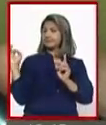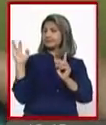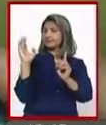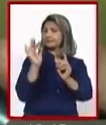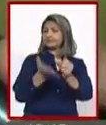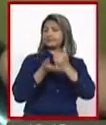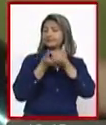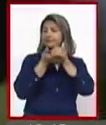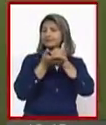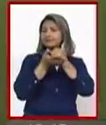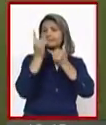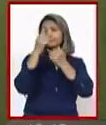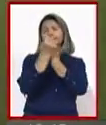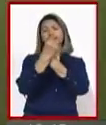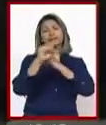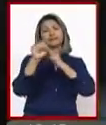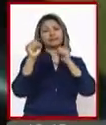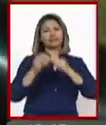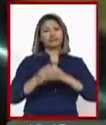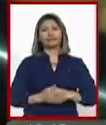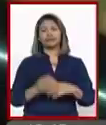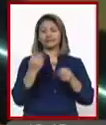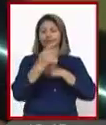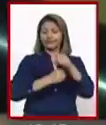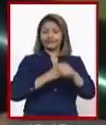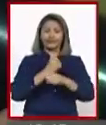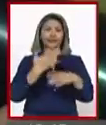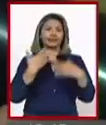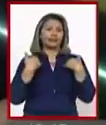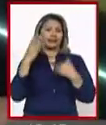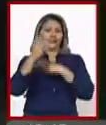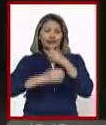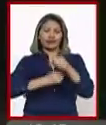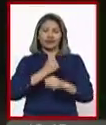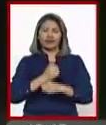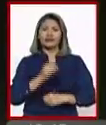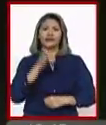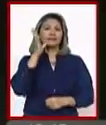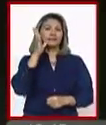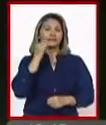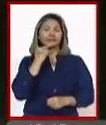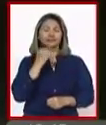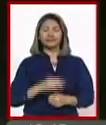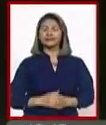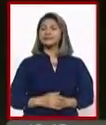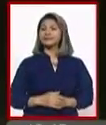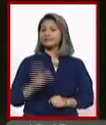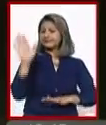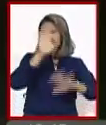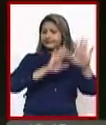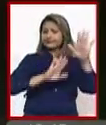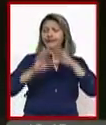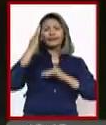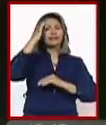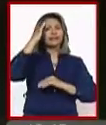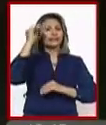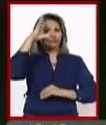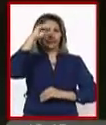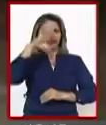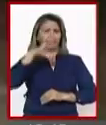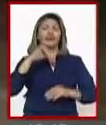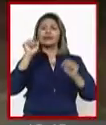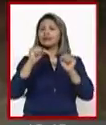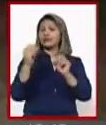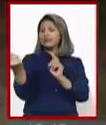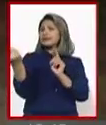ellos escaparon. ¿Cuántos años tiene su niño? Mi niño 7 años tiene. La madre del niño se encuentra preocupada ya que estos sujetos